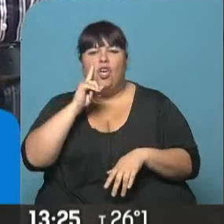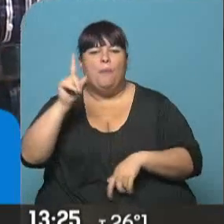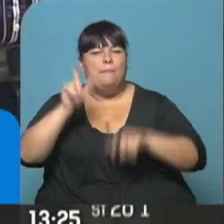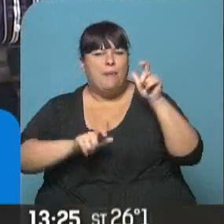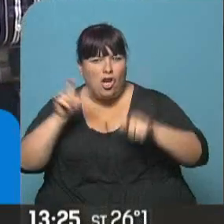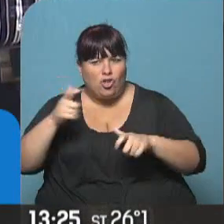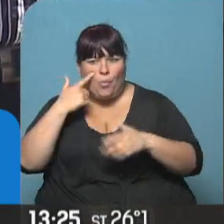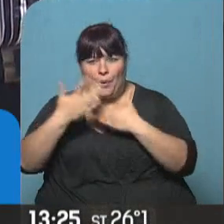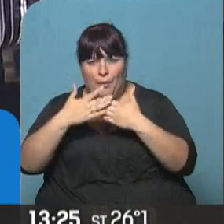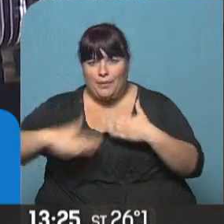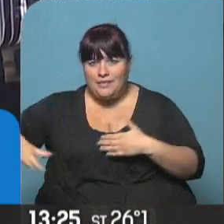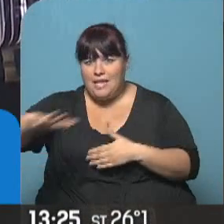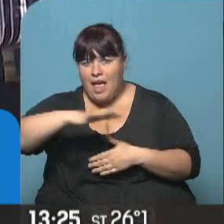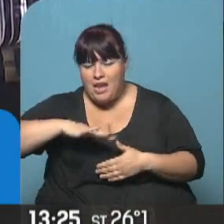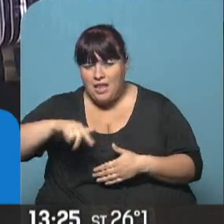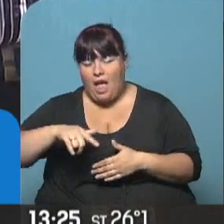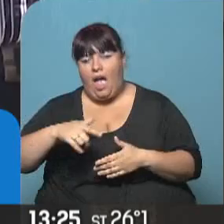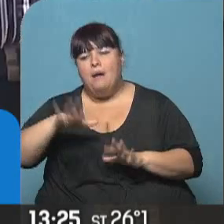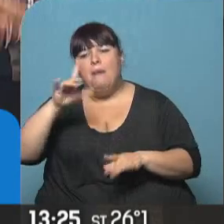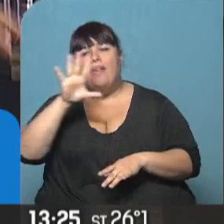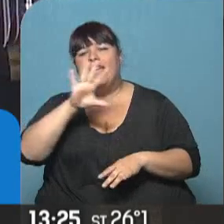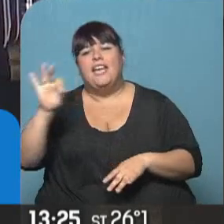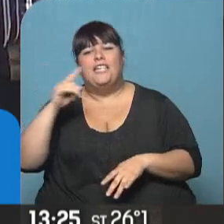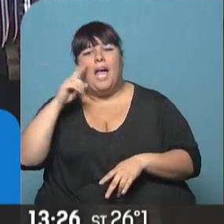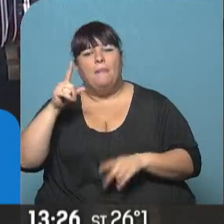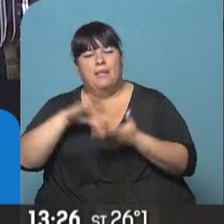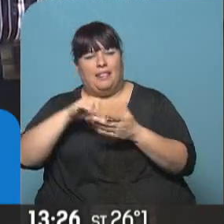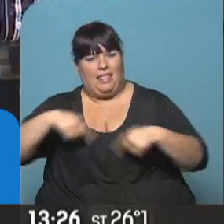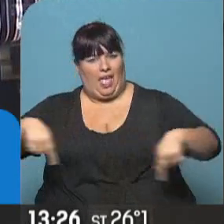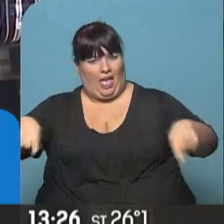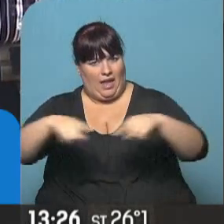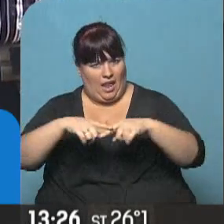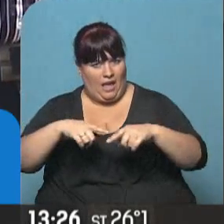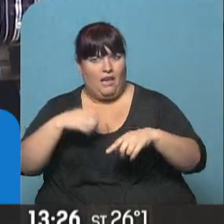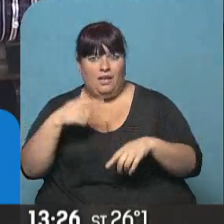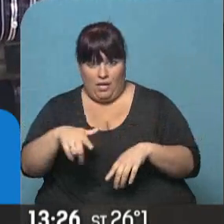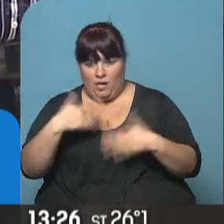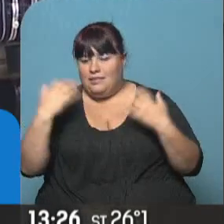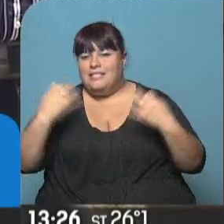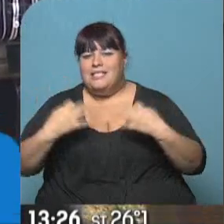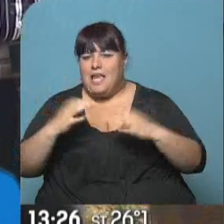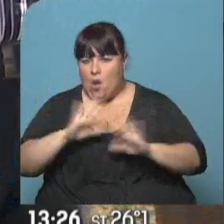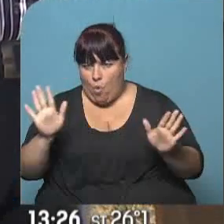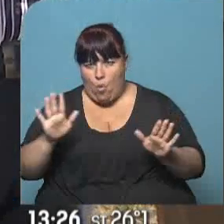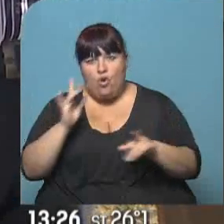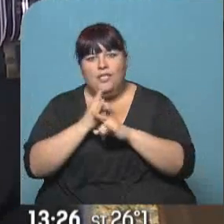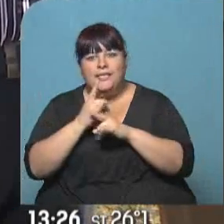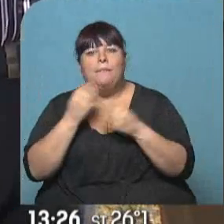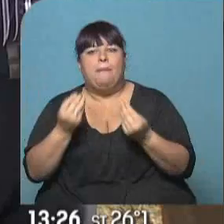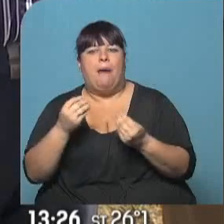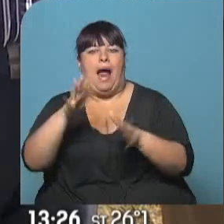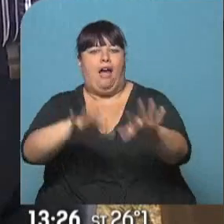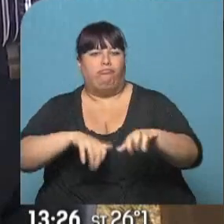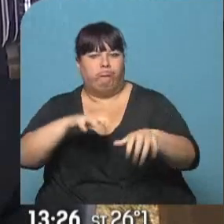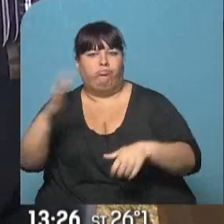personas que viven acá alrededor y de más de medio millón de hectáreas que van a estar seguras siempre al servicio de la